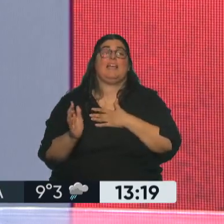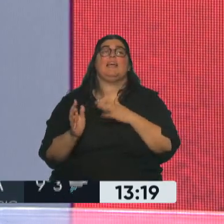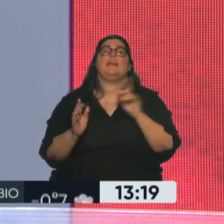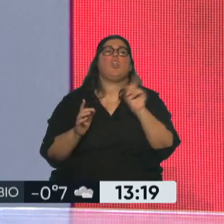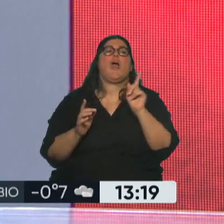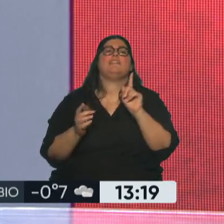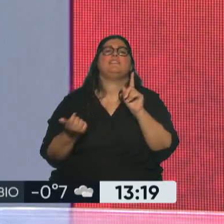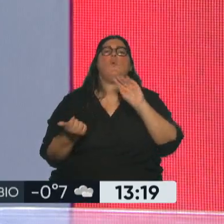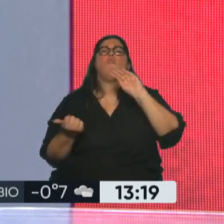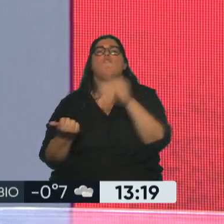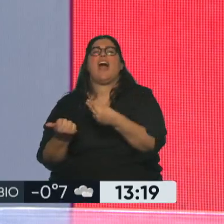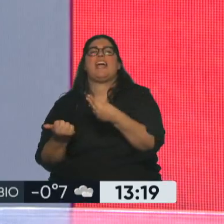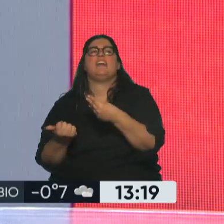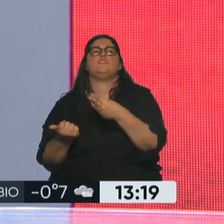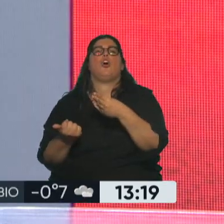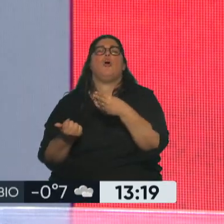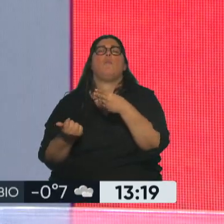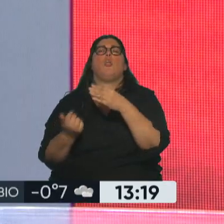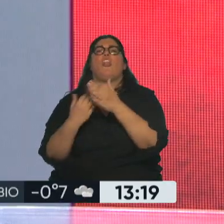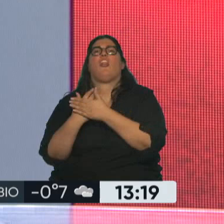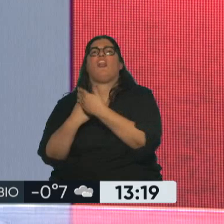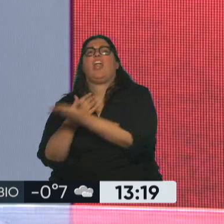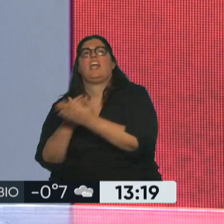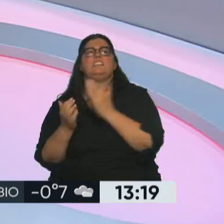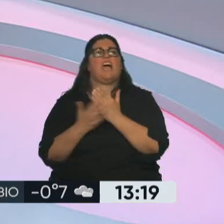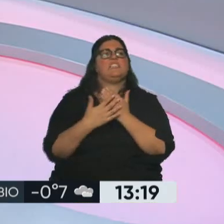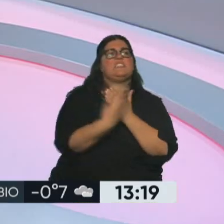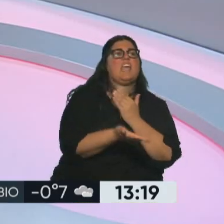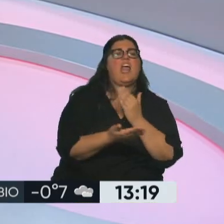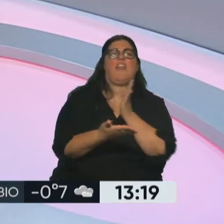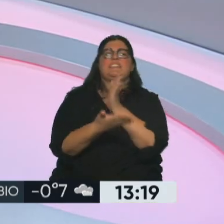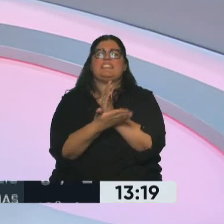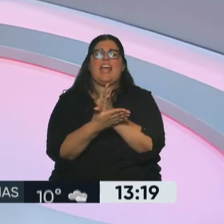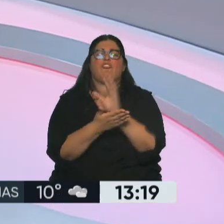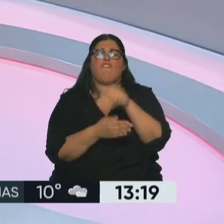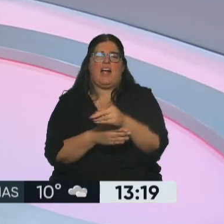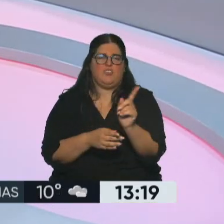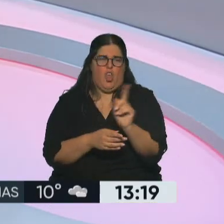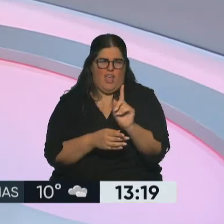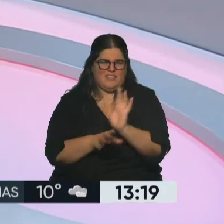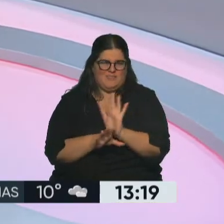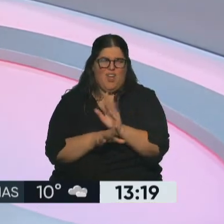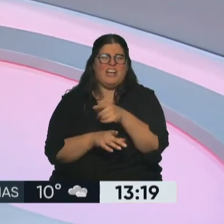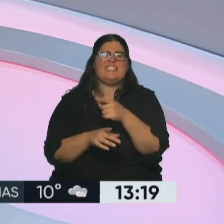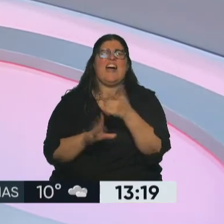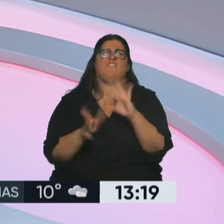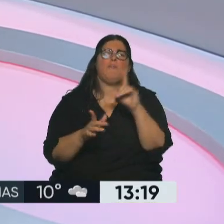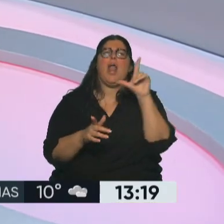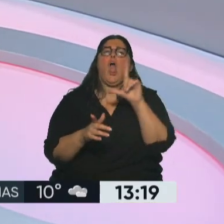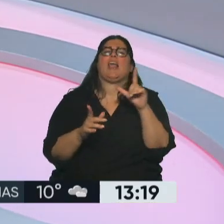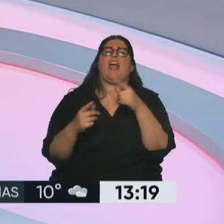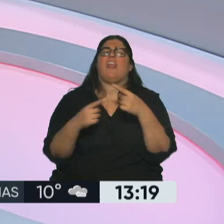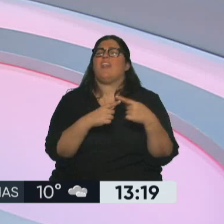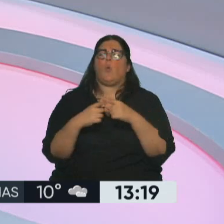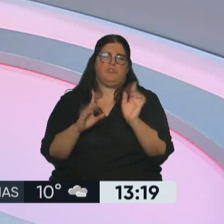es la derecha, izquierda, centro, o sea, esa lógica de discusión, porque yo creo que Boric es